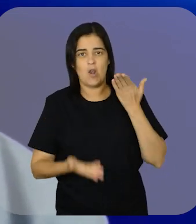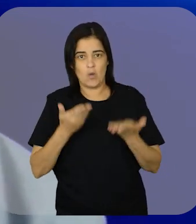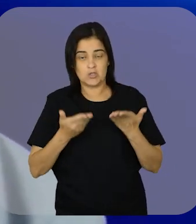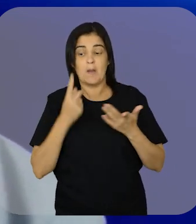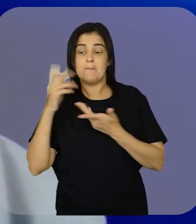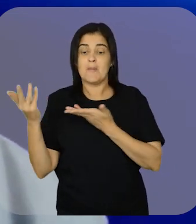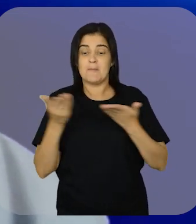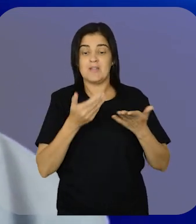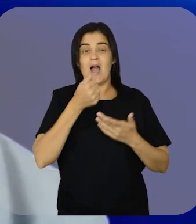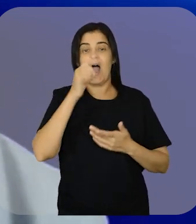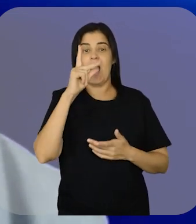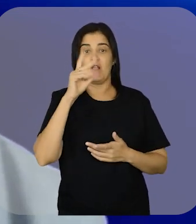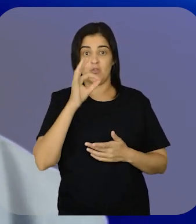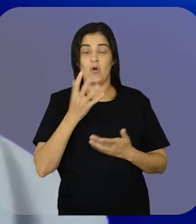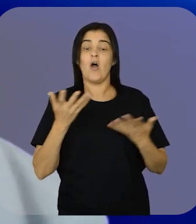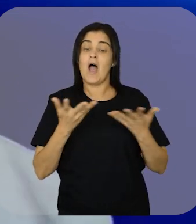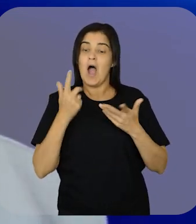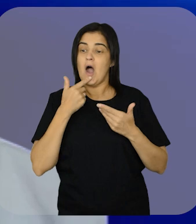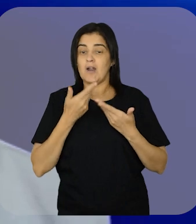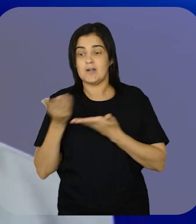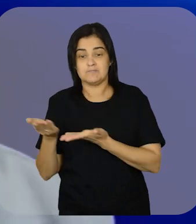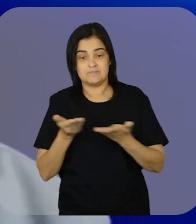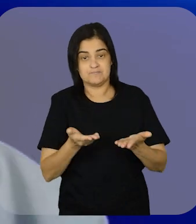Le damos la bienvenida a Aldo y le damos la palabra.